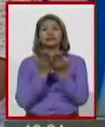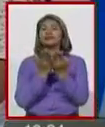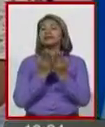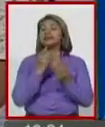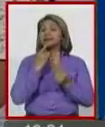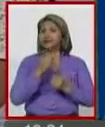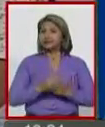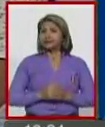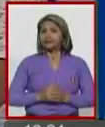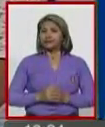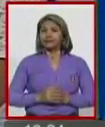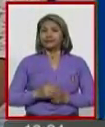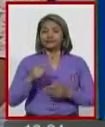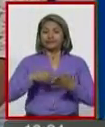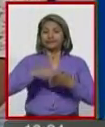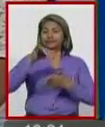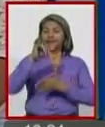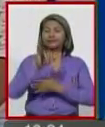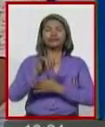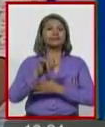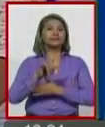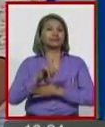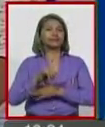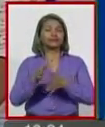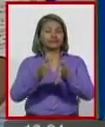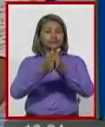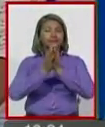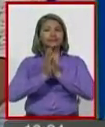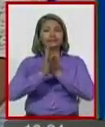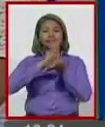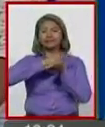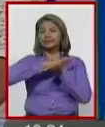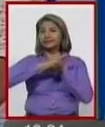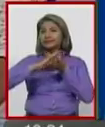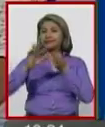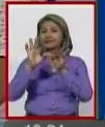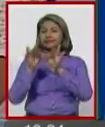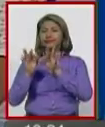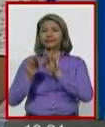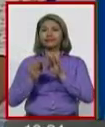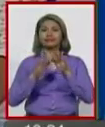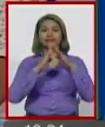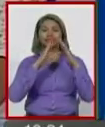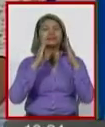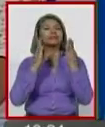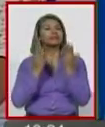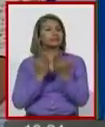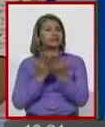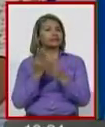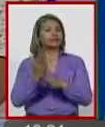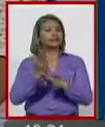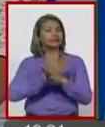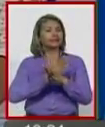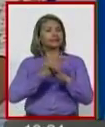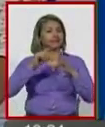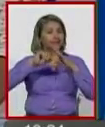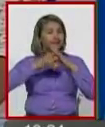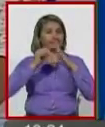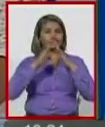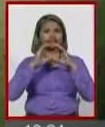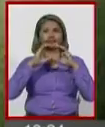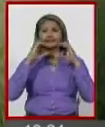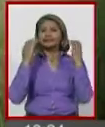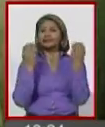una unidad educativa en la zona de la Villa Primero de Mayo pide por la limpieza y la refacción del establecimiento antes que comiencen las